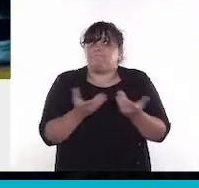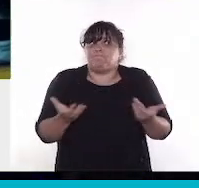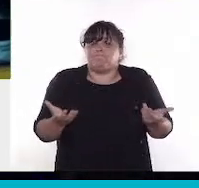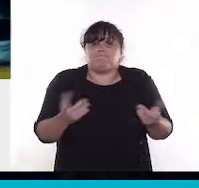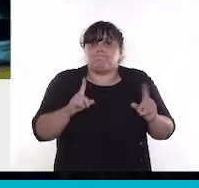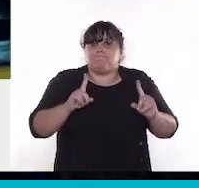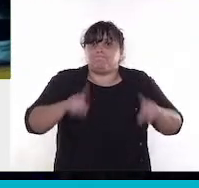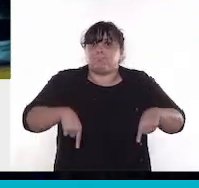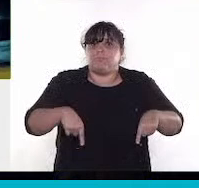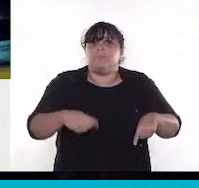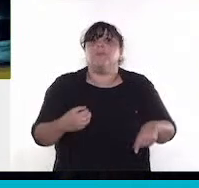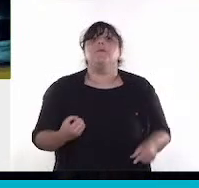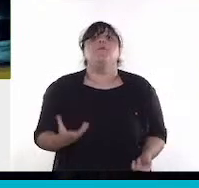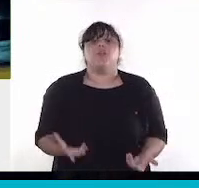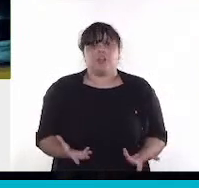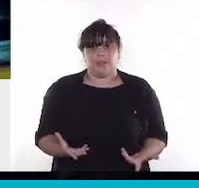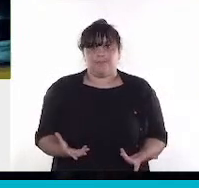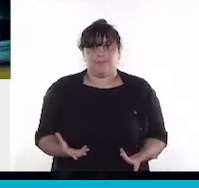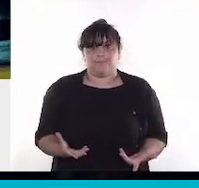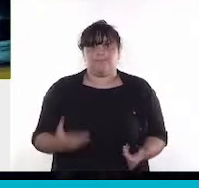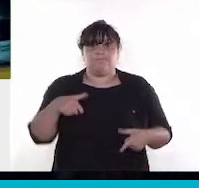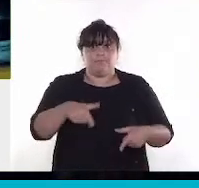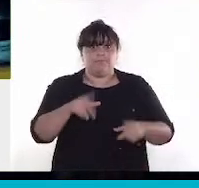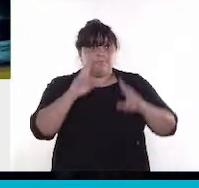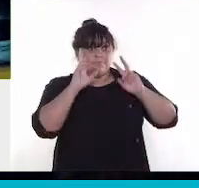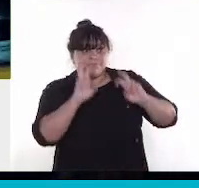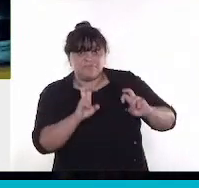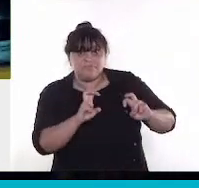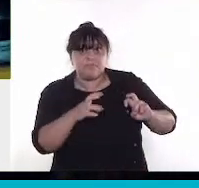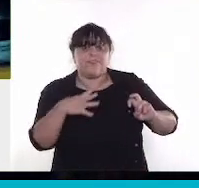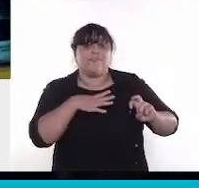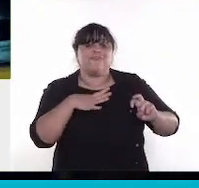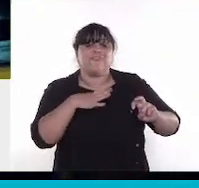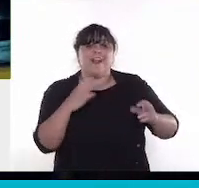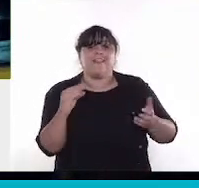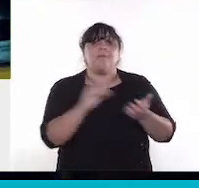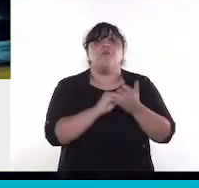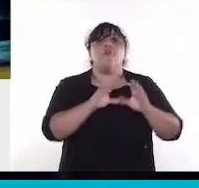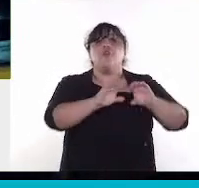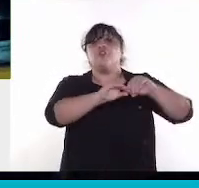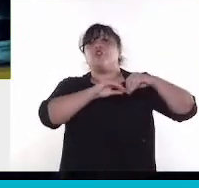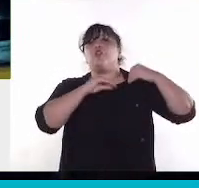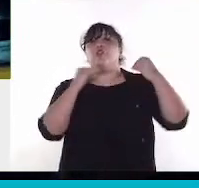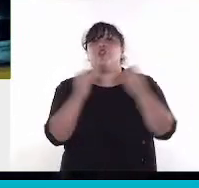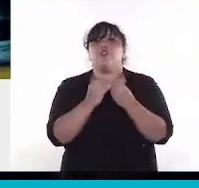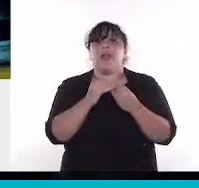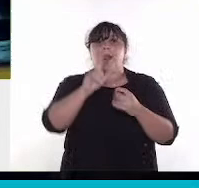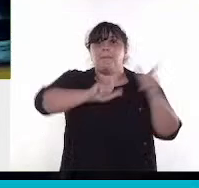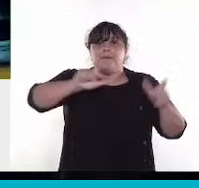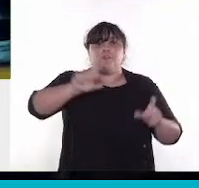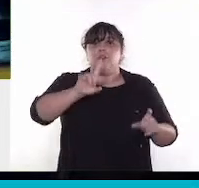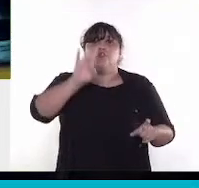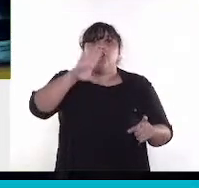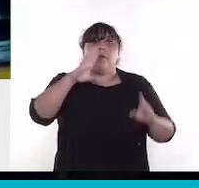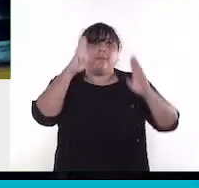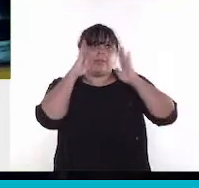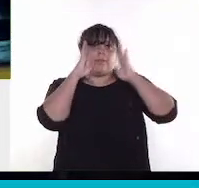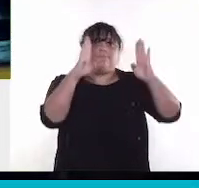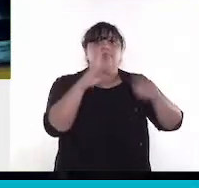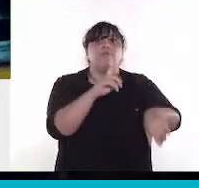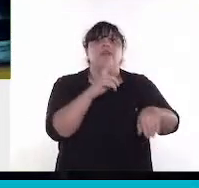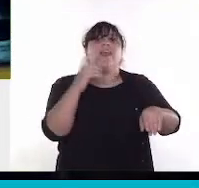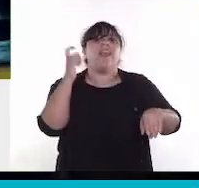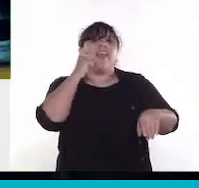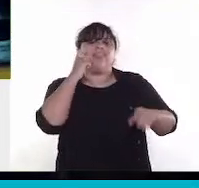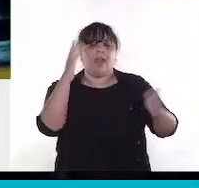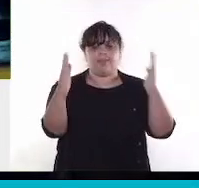qué? Porque en este análisis no se contempló a la totalidad de la población destinataria, sino únicamente a una franja etaria.